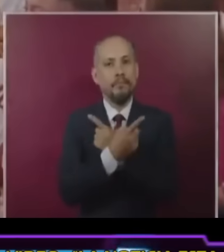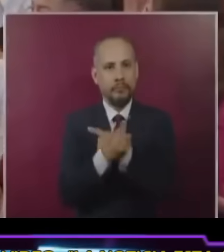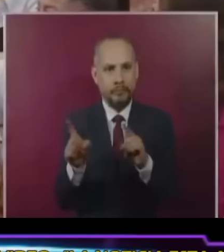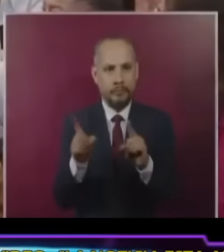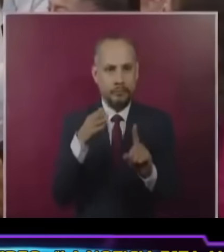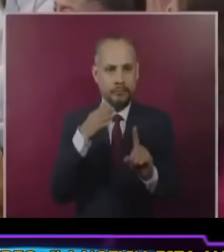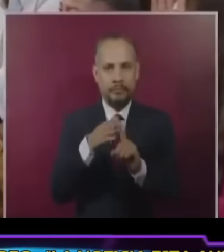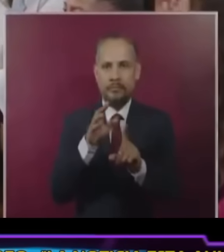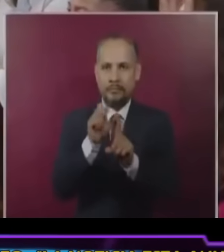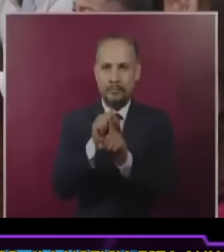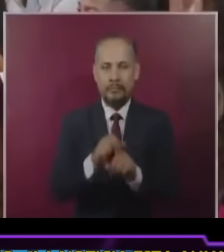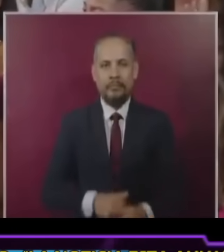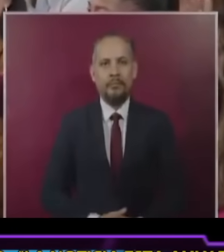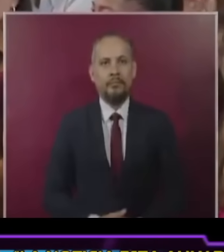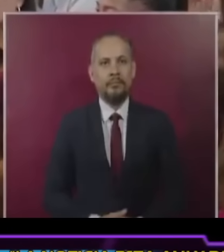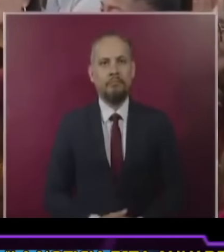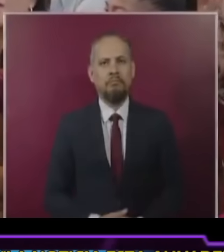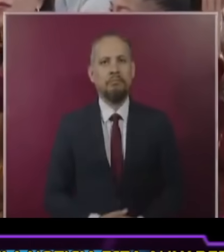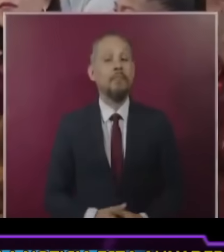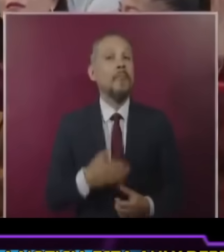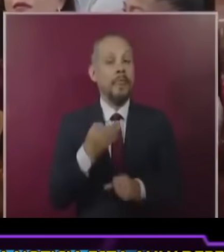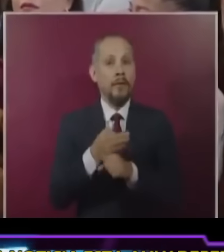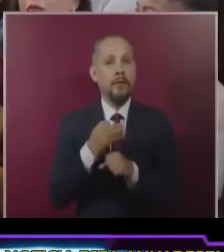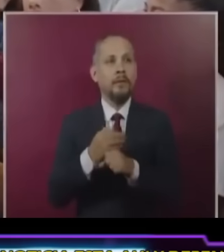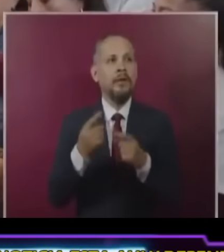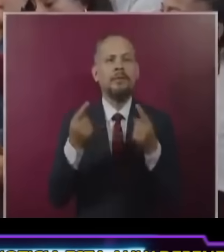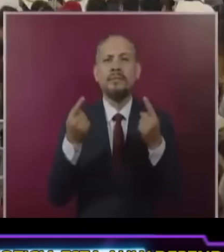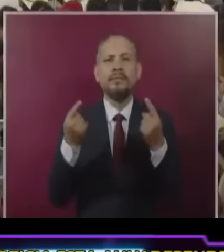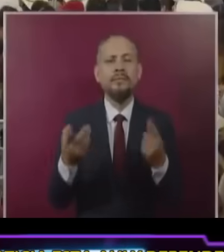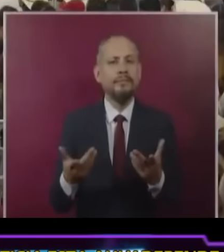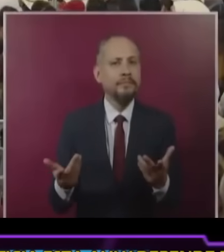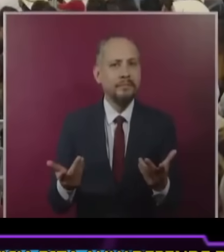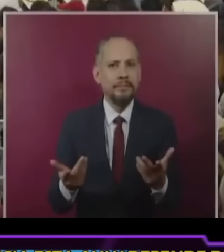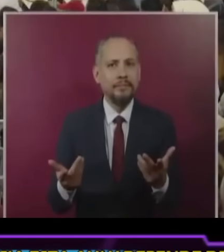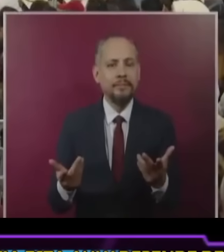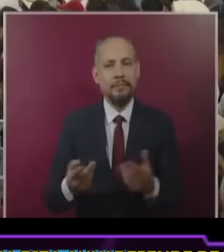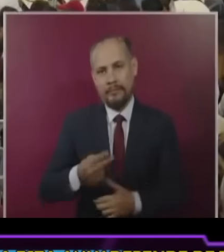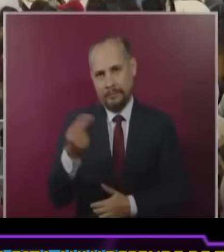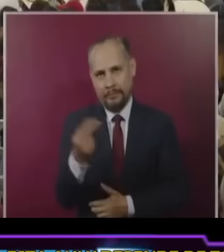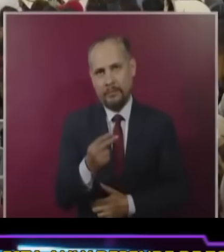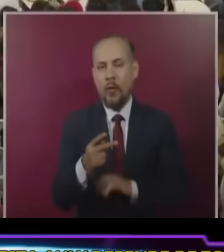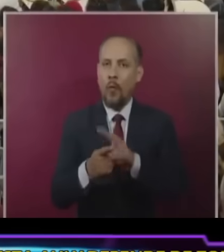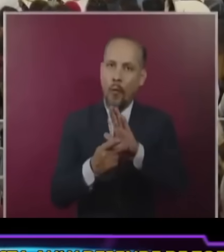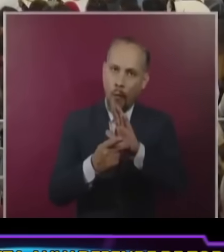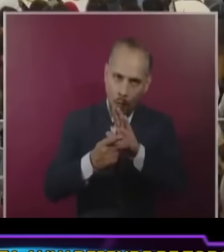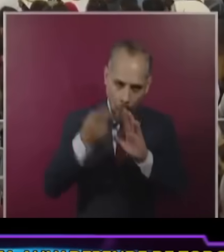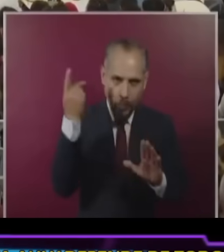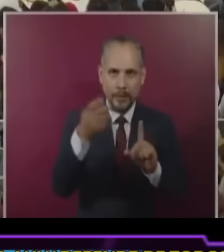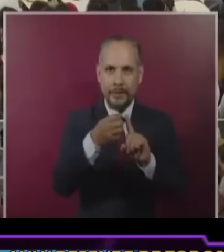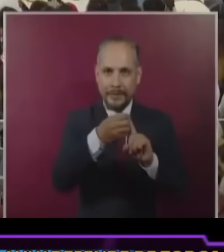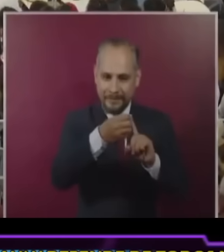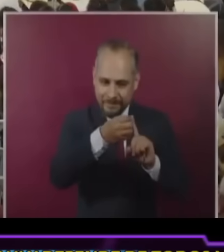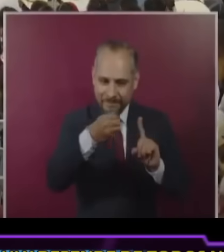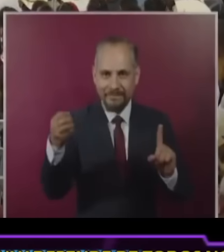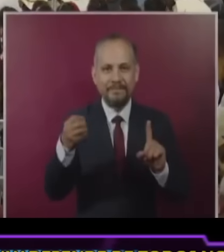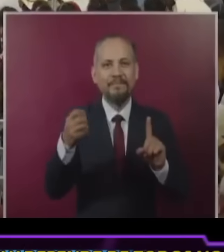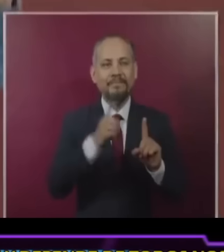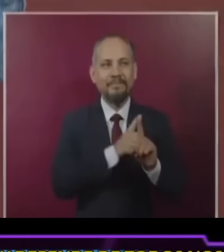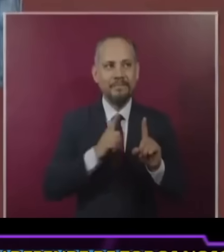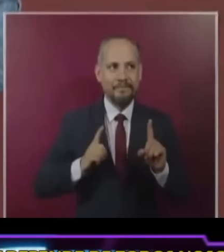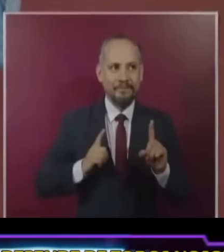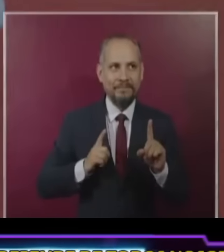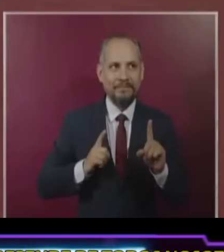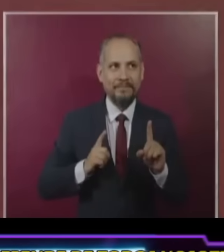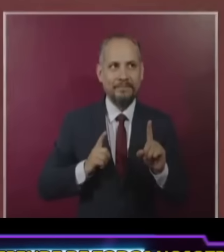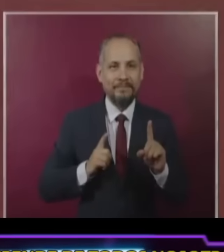Bueno pues qué vamos a hacer de entrada reorganizar noos vamos no en el caso de